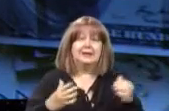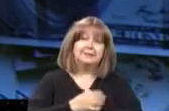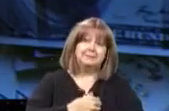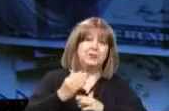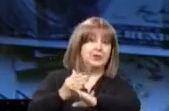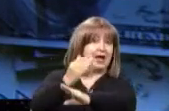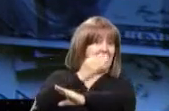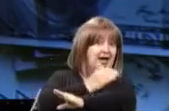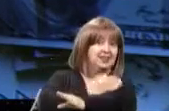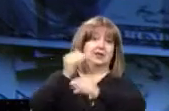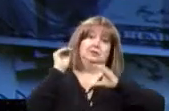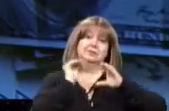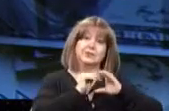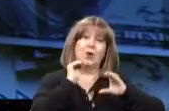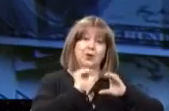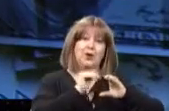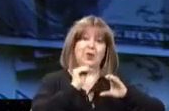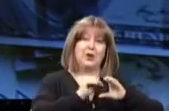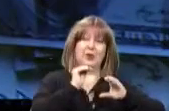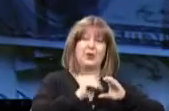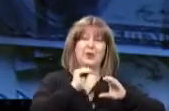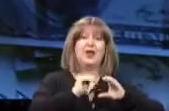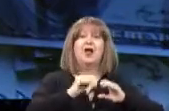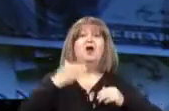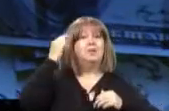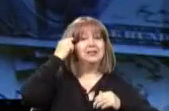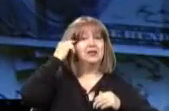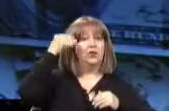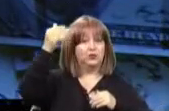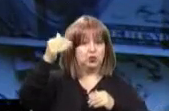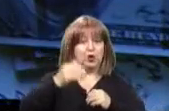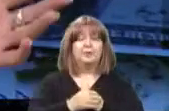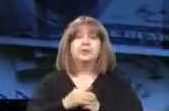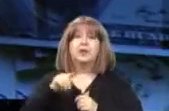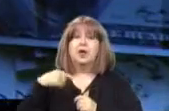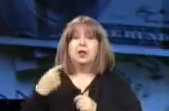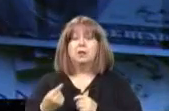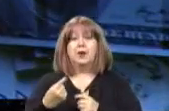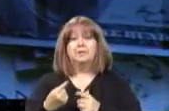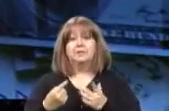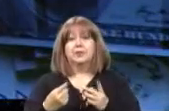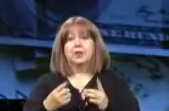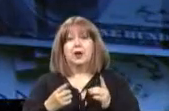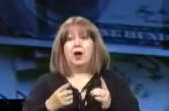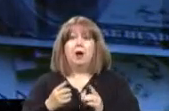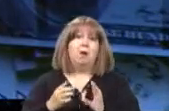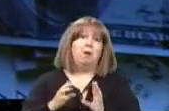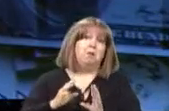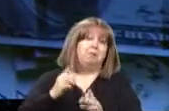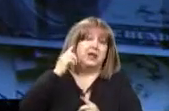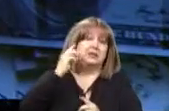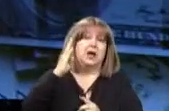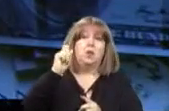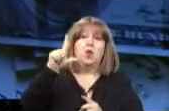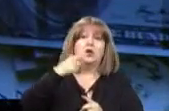De la claro. gente que sabe y que compra, vende y que es una especulación, ¿no? Una uh-huh. timba. Y por otro lado, es solamente para la gente que tiene plata. Claro, no. que